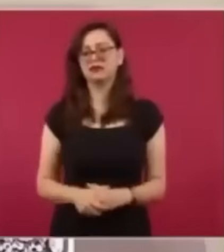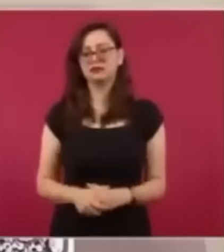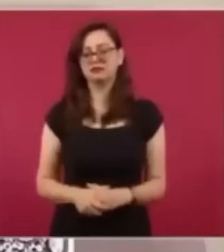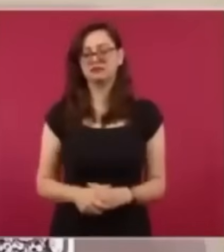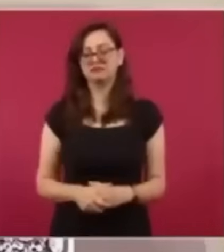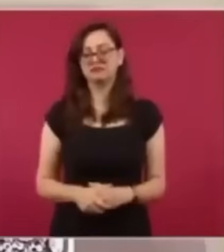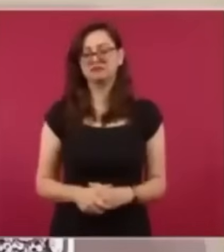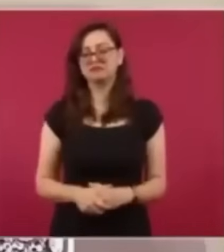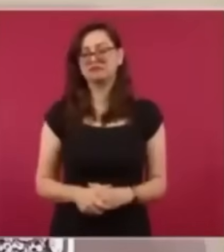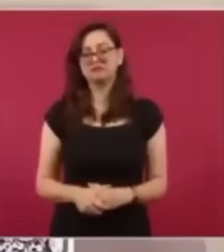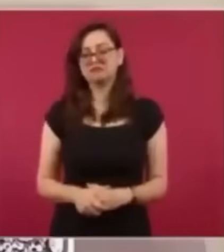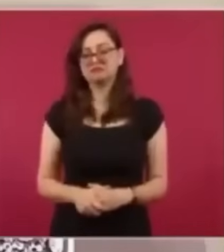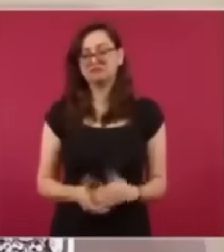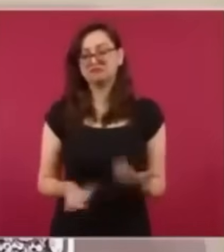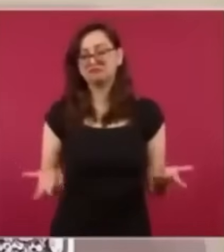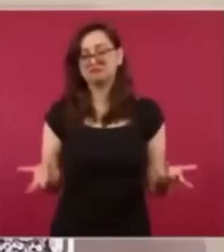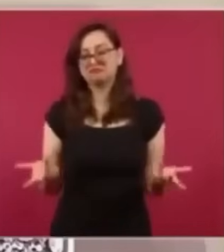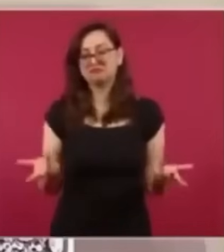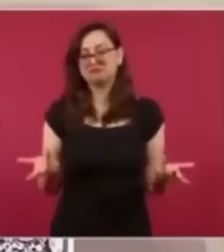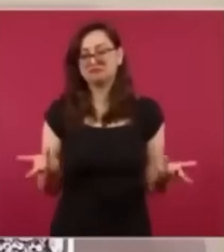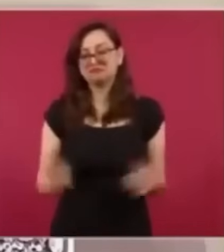Entonces, no hay